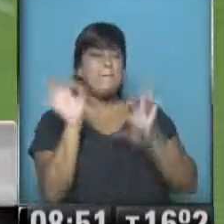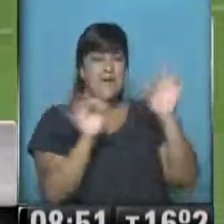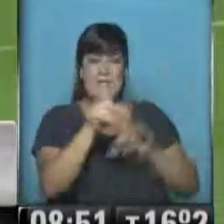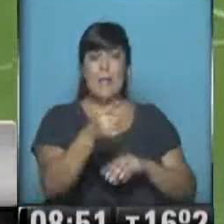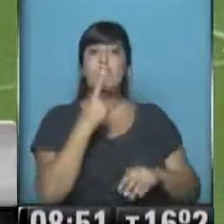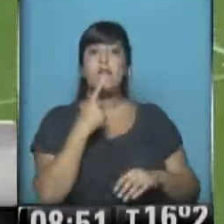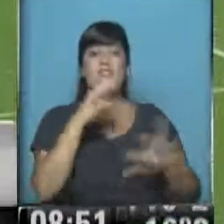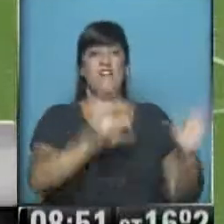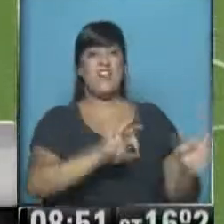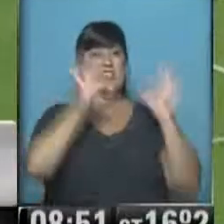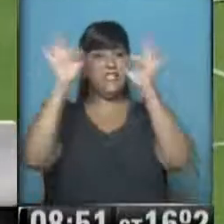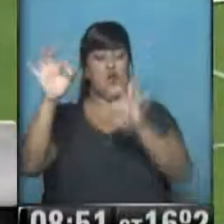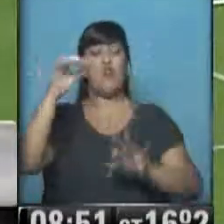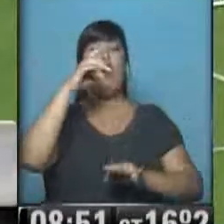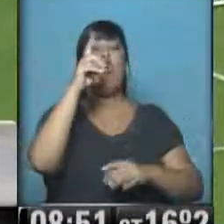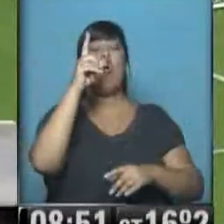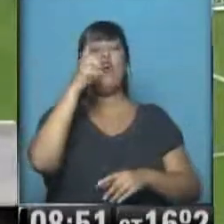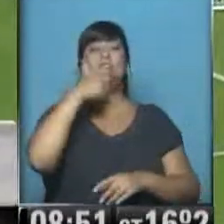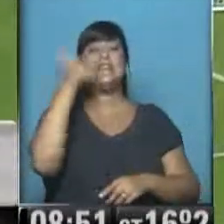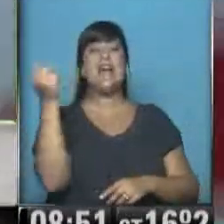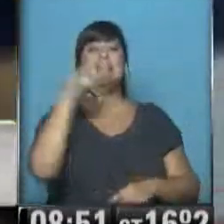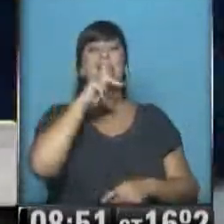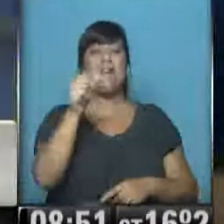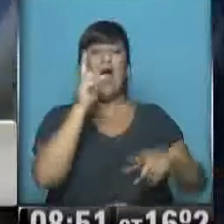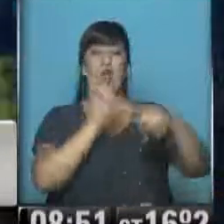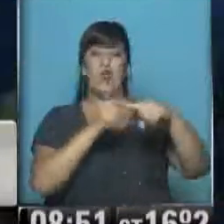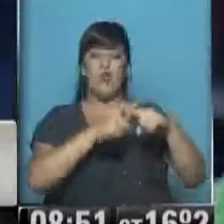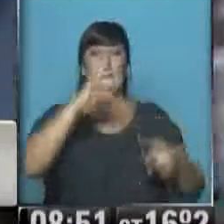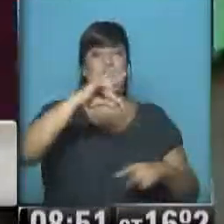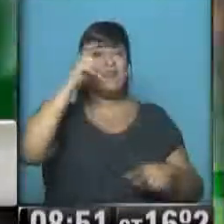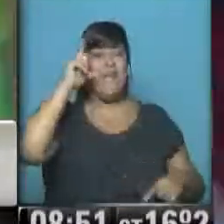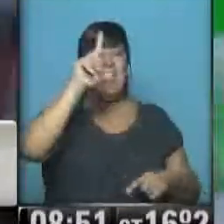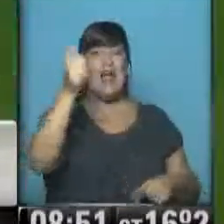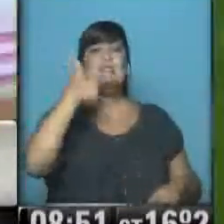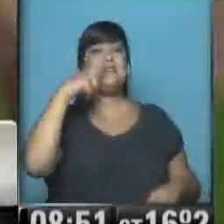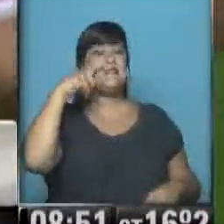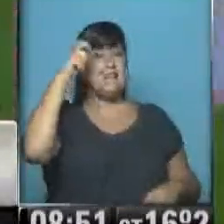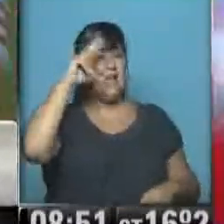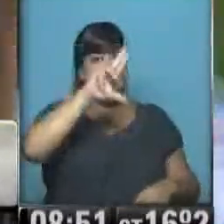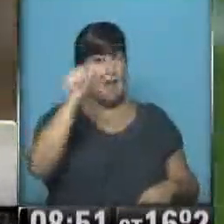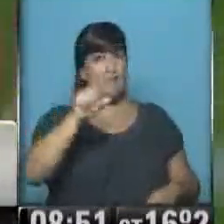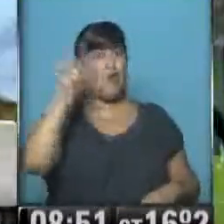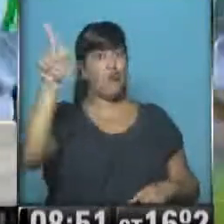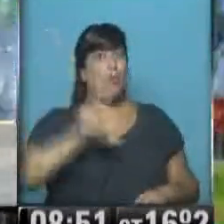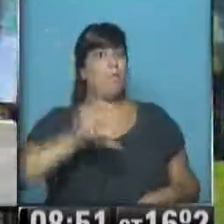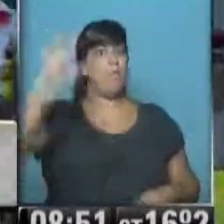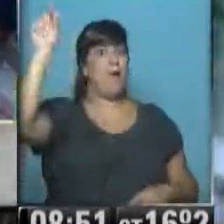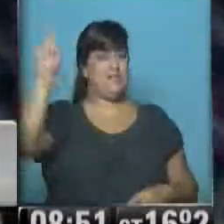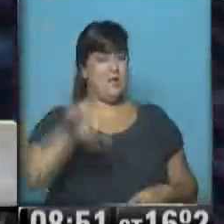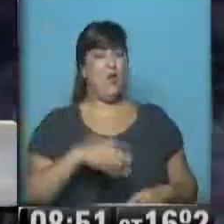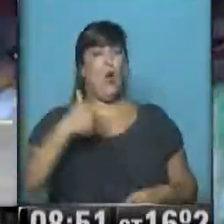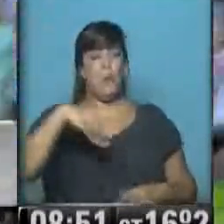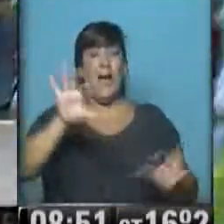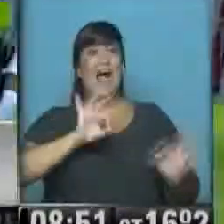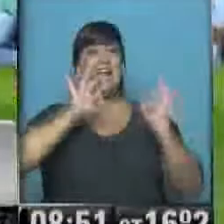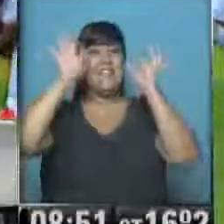a Santa Cruz de la Sierra, teniendo en cuenta que el partido es en San José, a 3.700 metros sobre el nivel del mar. Bueno, va a llegar